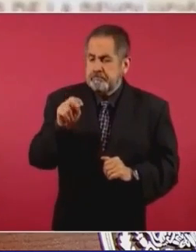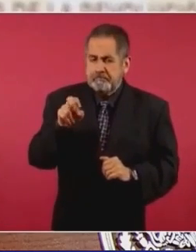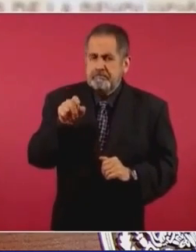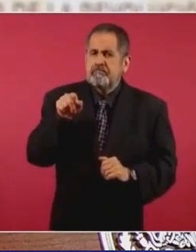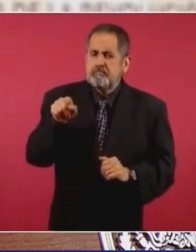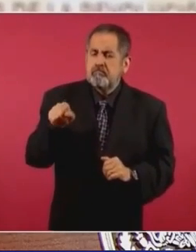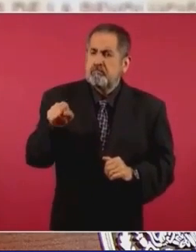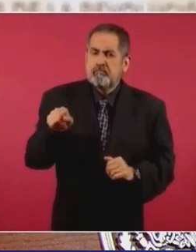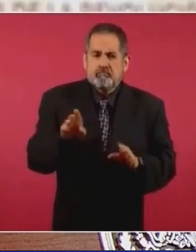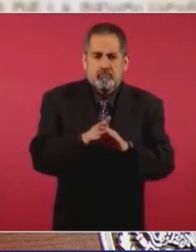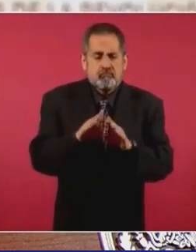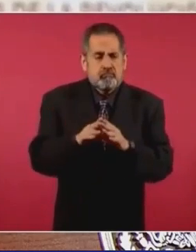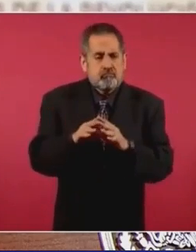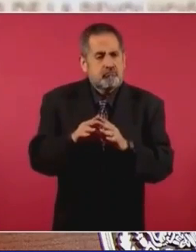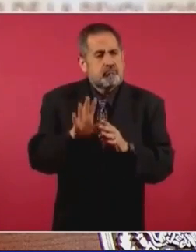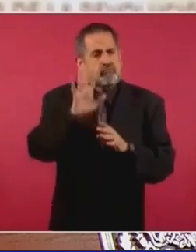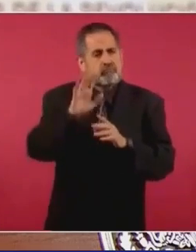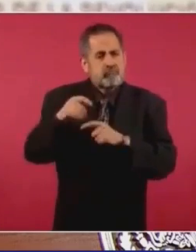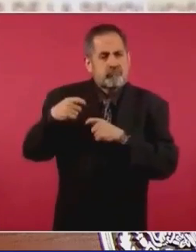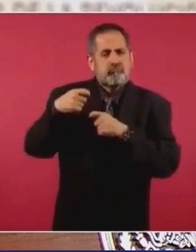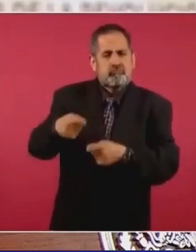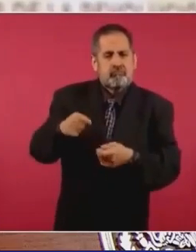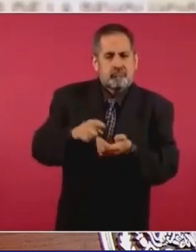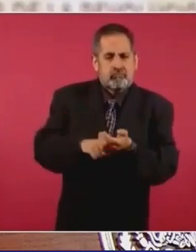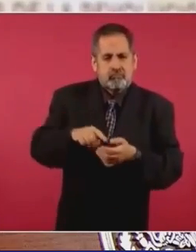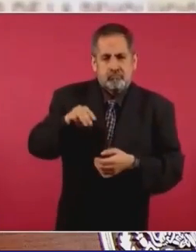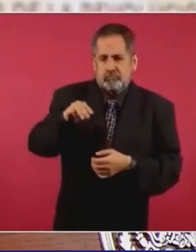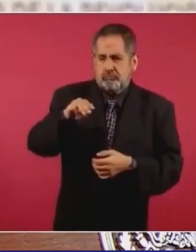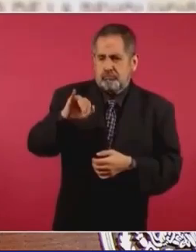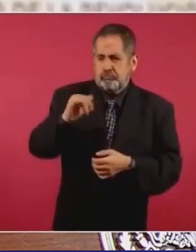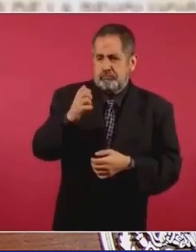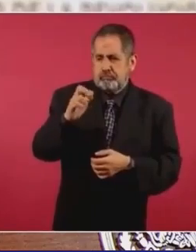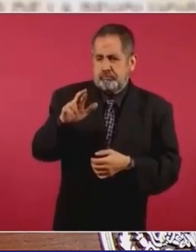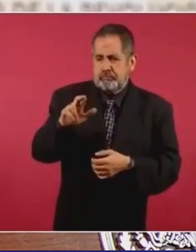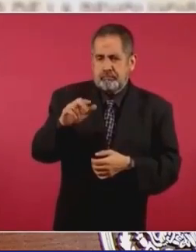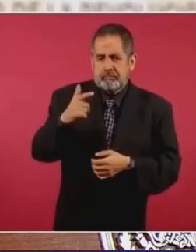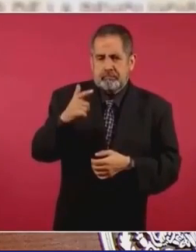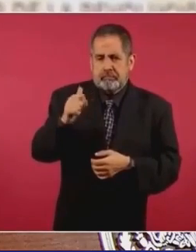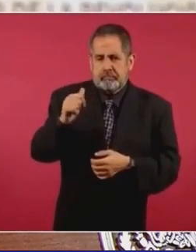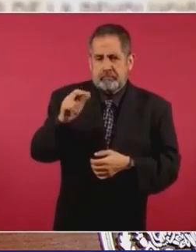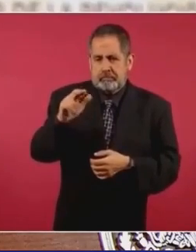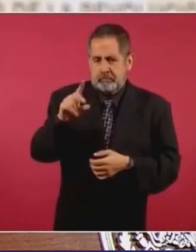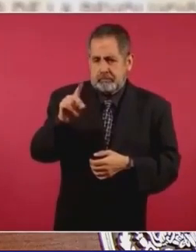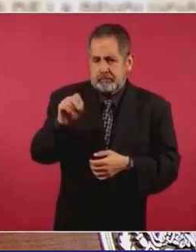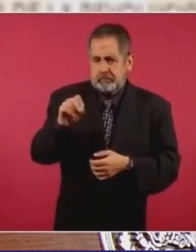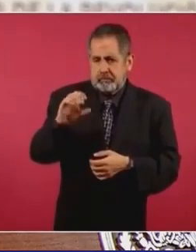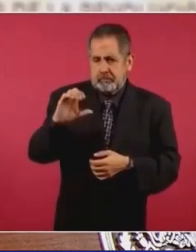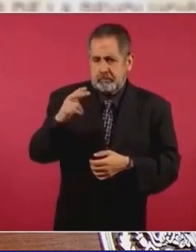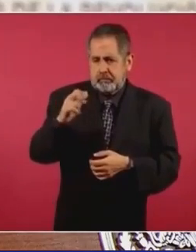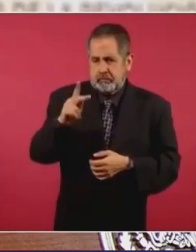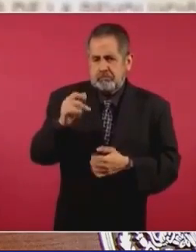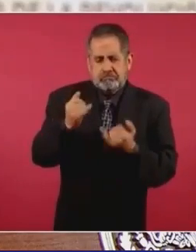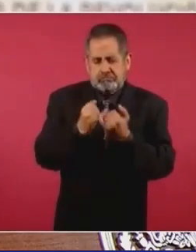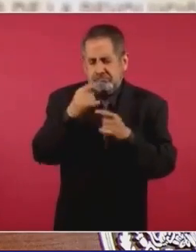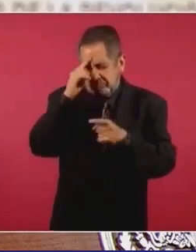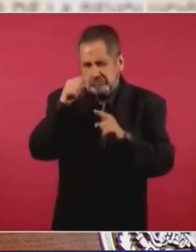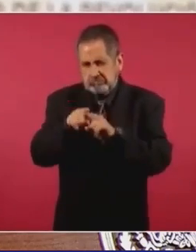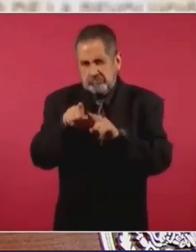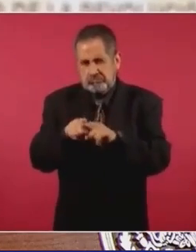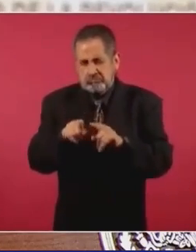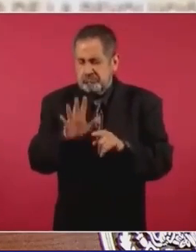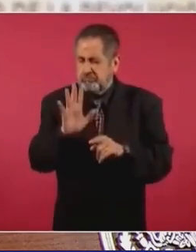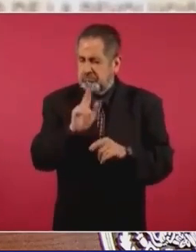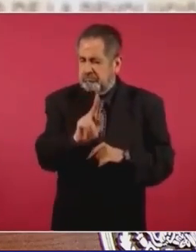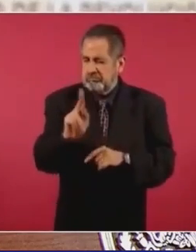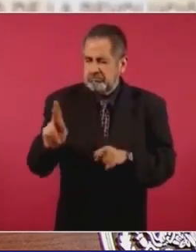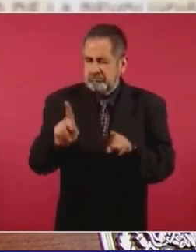Pero era como el sucesor de Miguel Ángel Granados Chapa. Ya lo veía yo así, el más